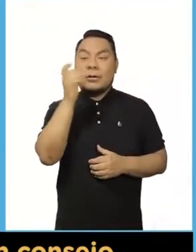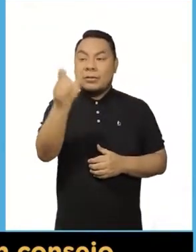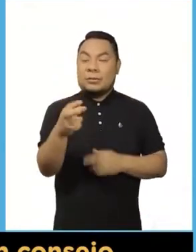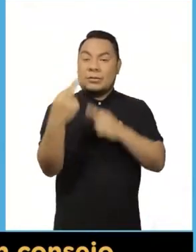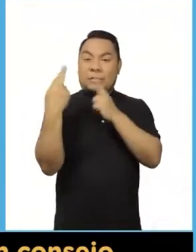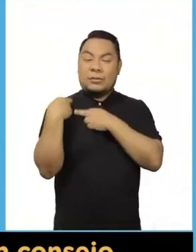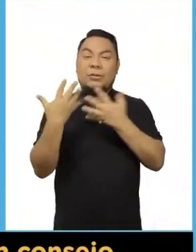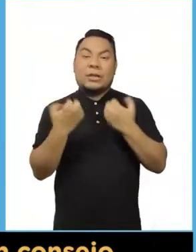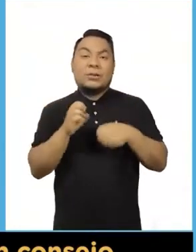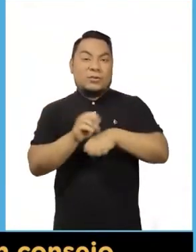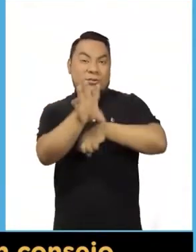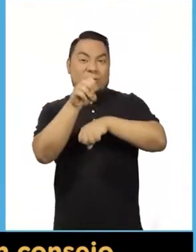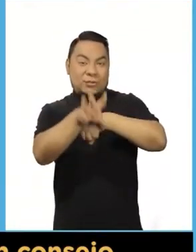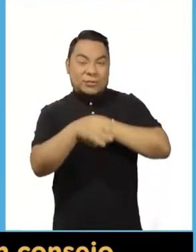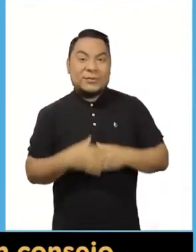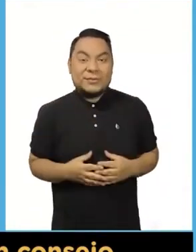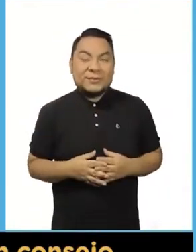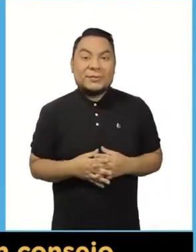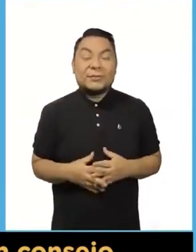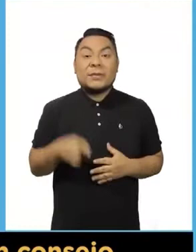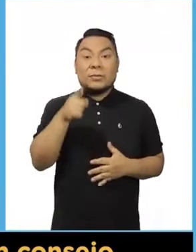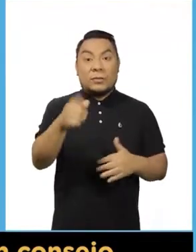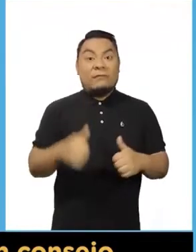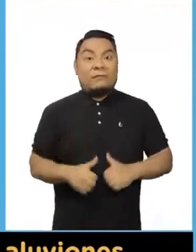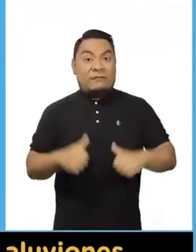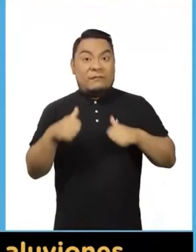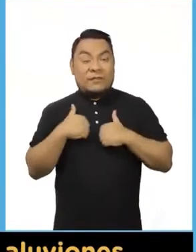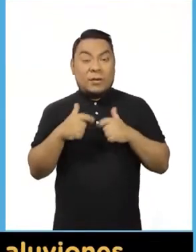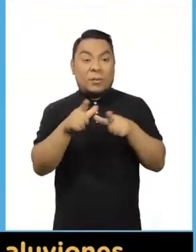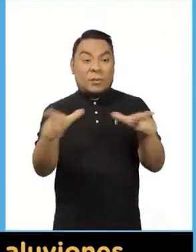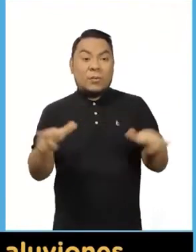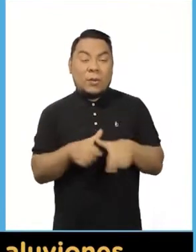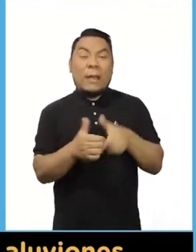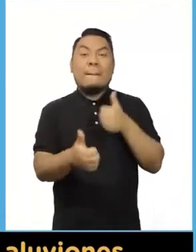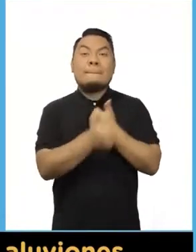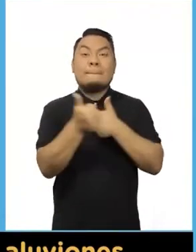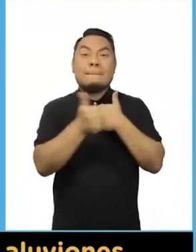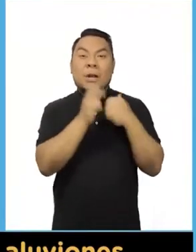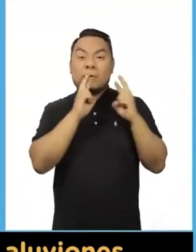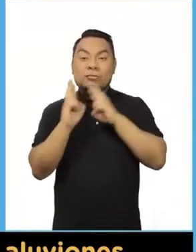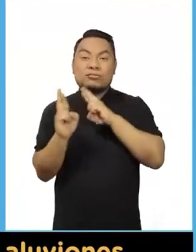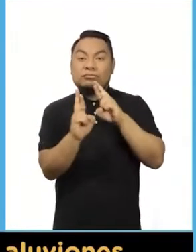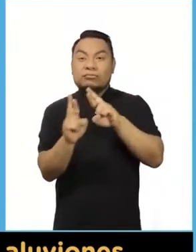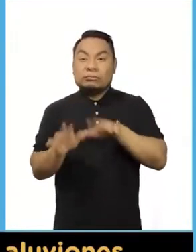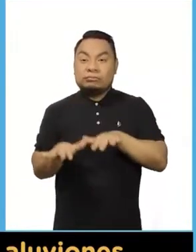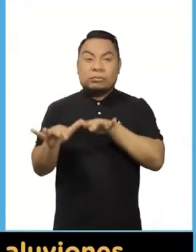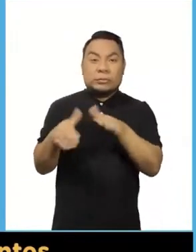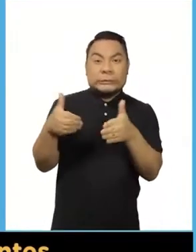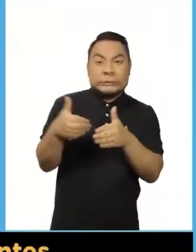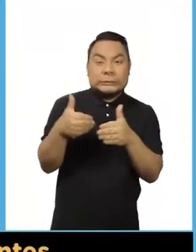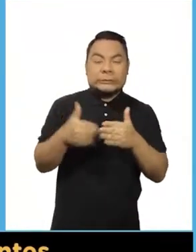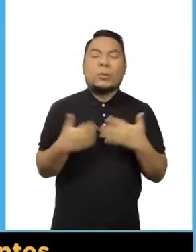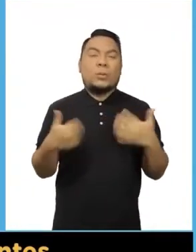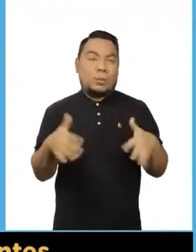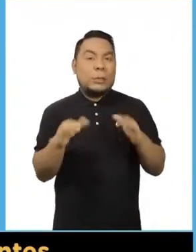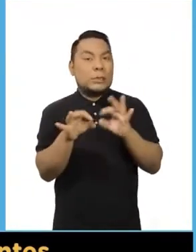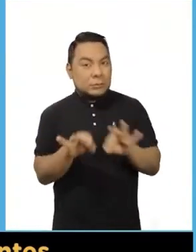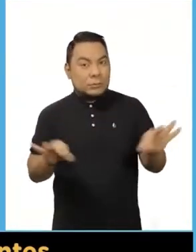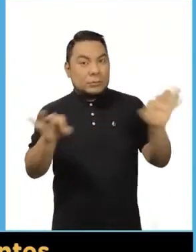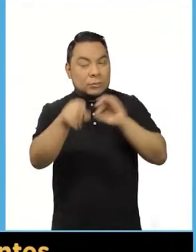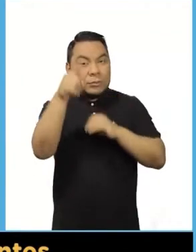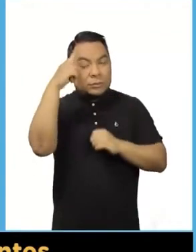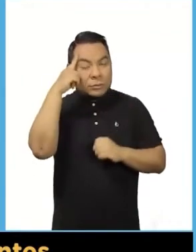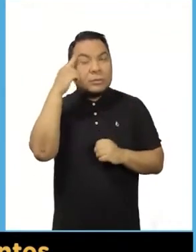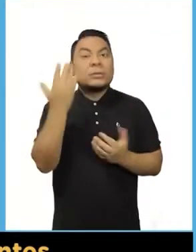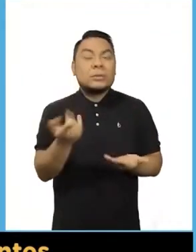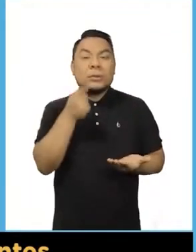tutor, les quiero dar un consejo. Si vives en lugares de riesgo de huaicos y aluviones, es